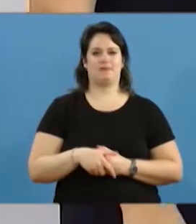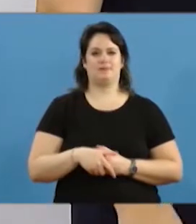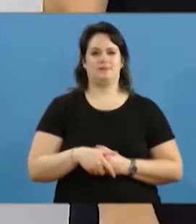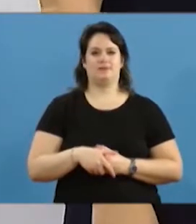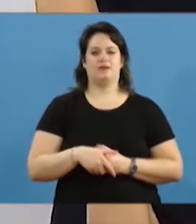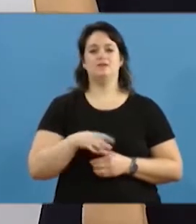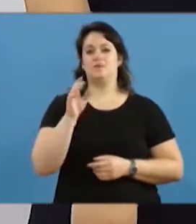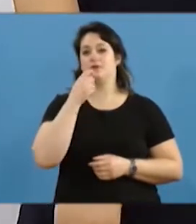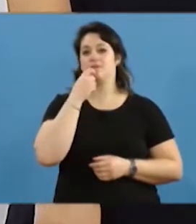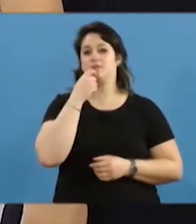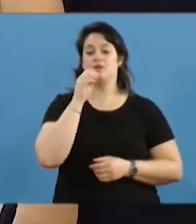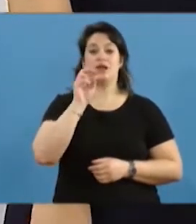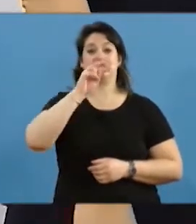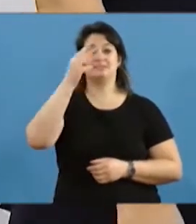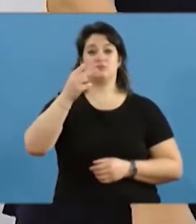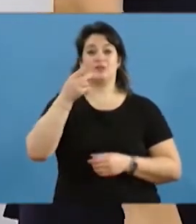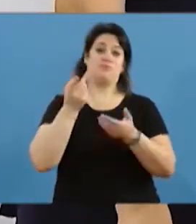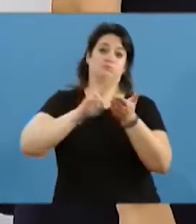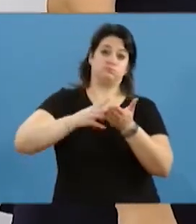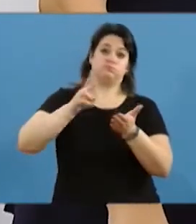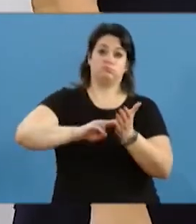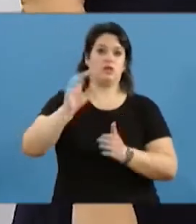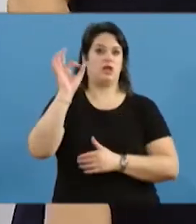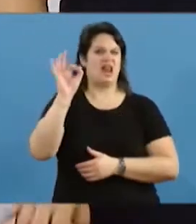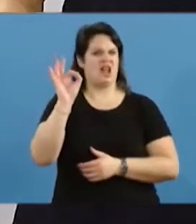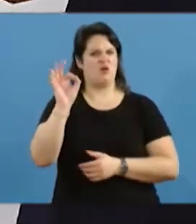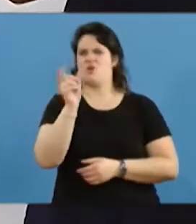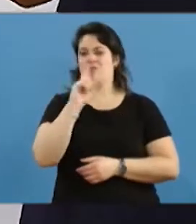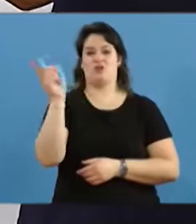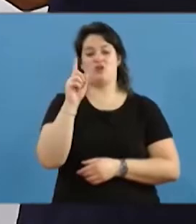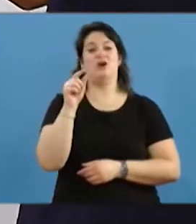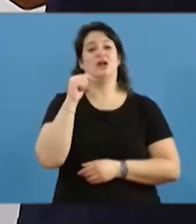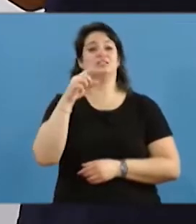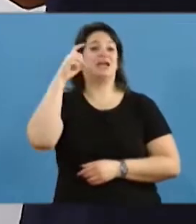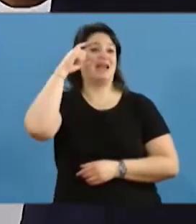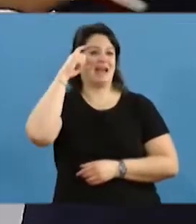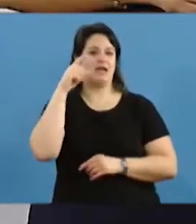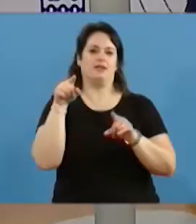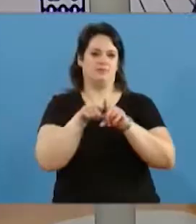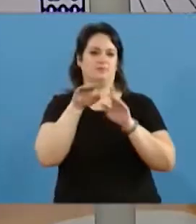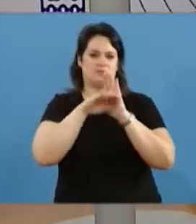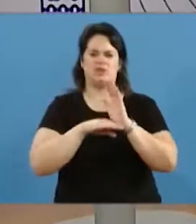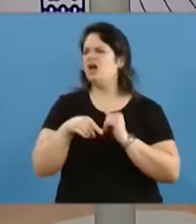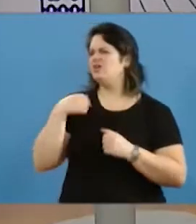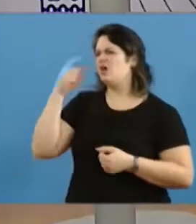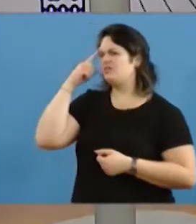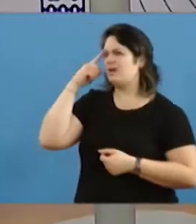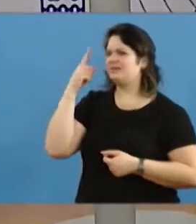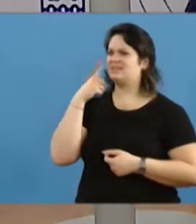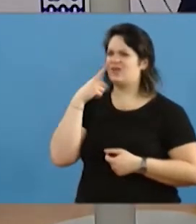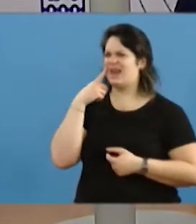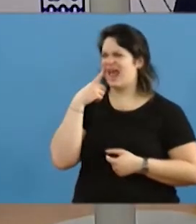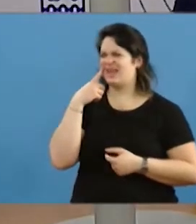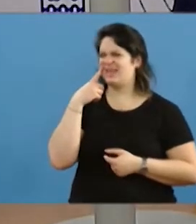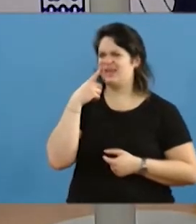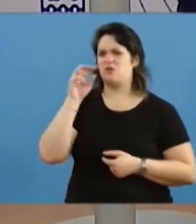segunda podía ser la O y no, es la E, es en la este e. texto al menos. Sí. Yo pensaba en la I. ¿En la I? Sí, ajá.